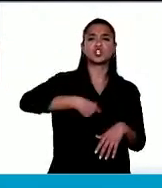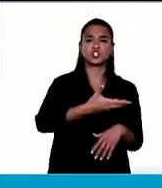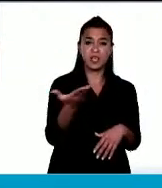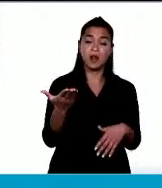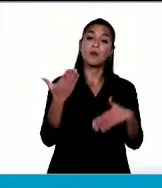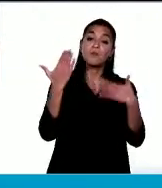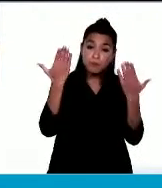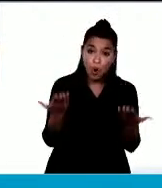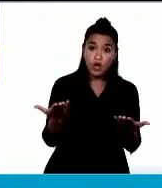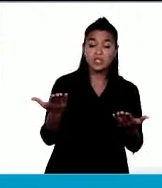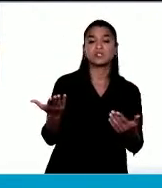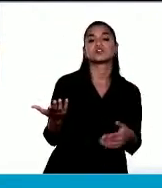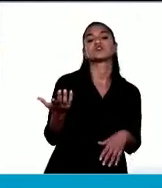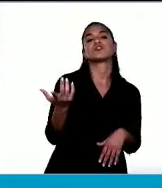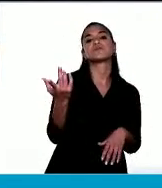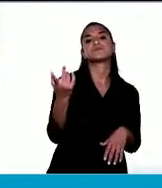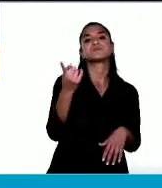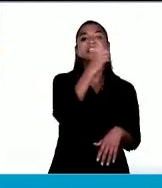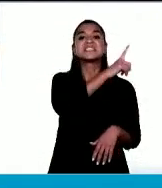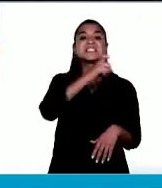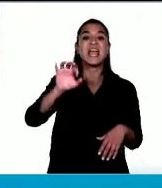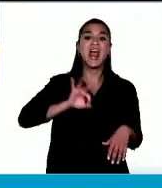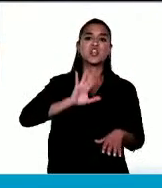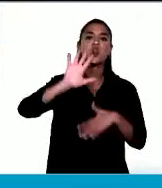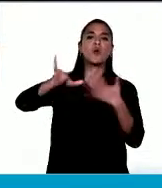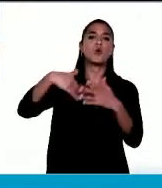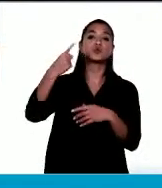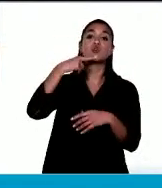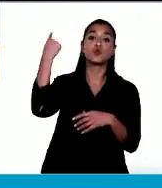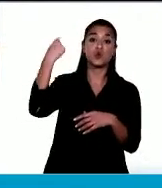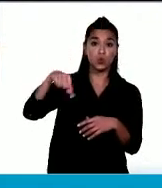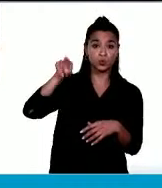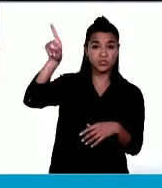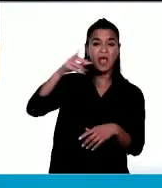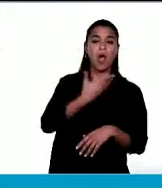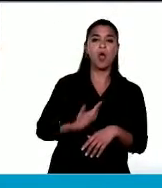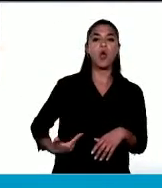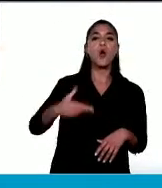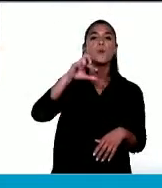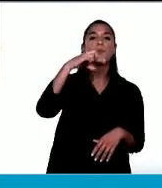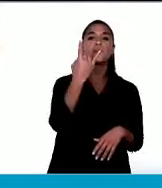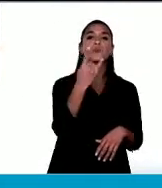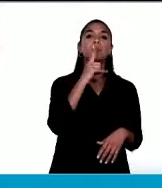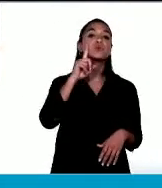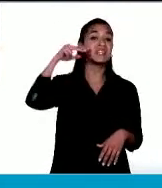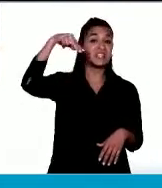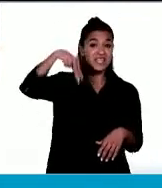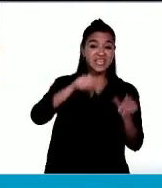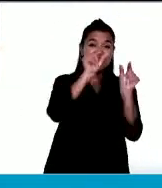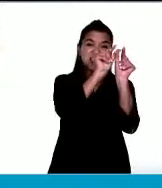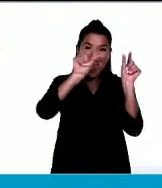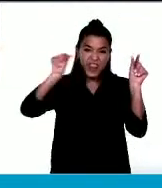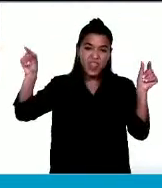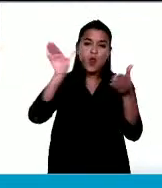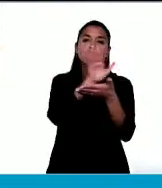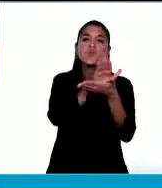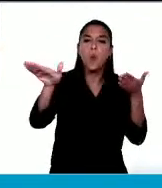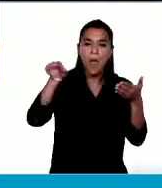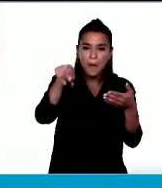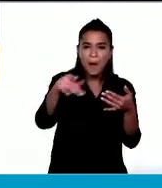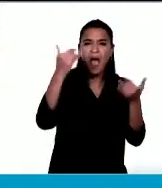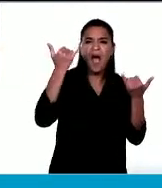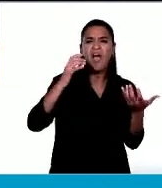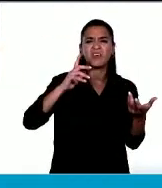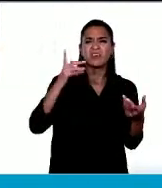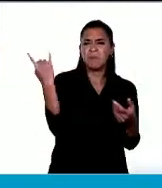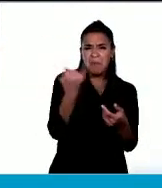del centenario de la Revolución Rusa, el gobierno de Vladimir Putin auspició una miniserie plagada de distorsiones históricas y